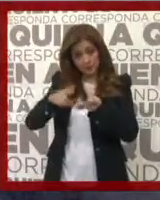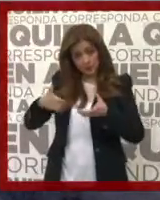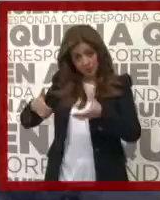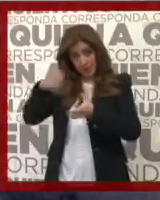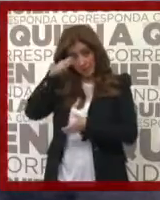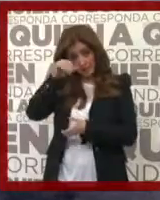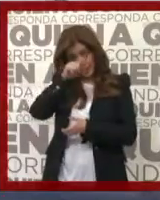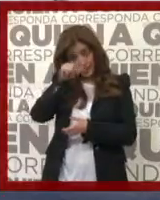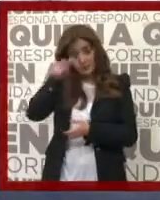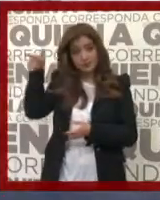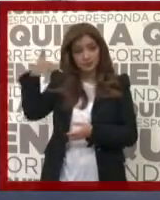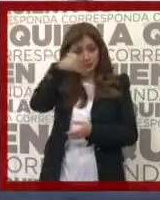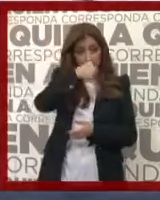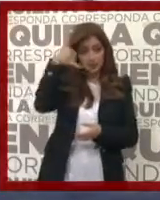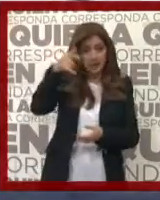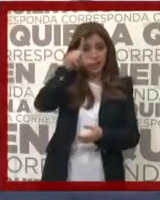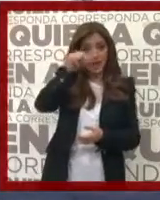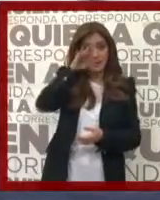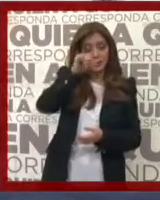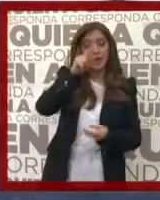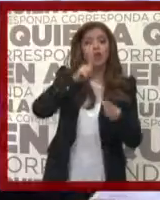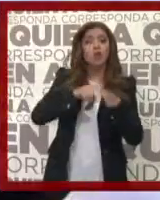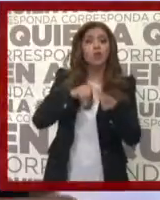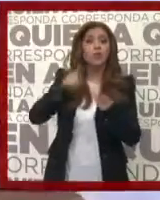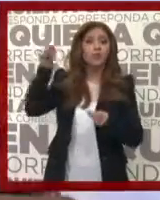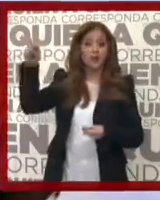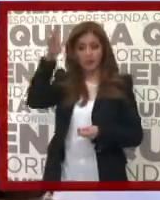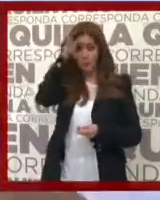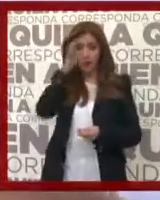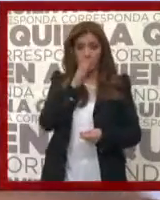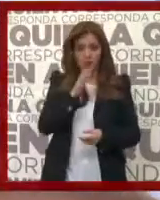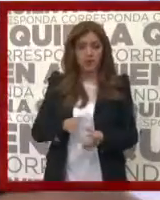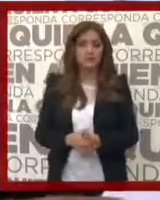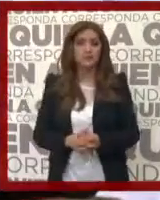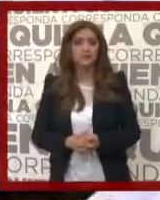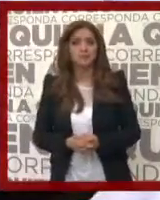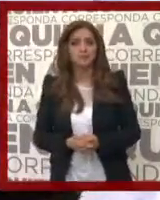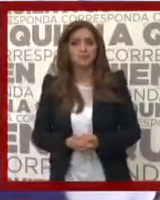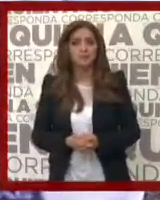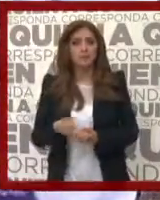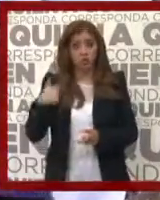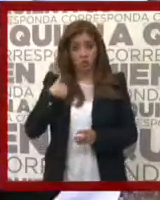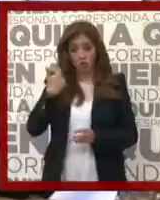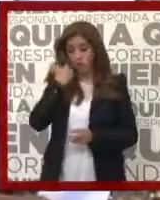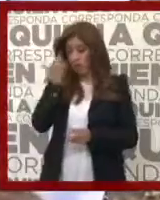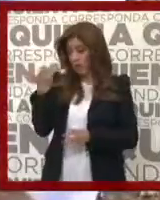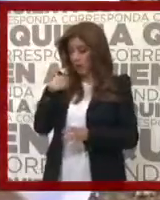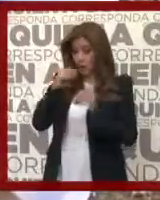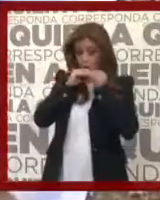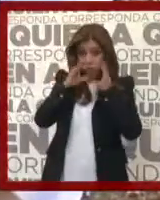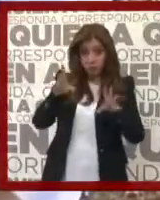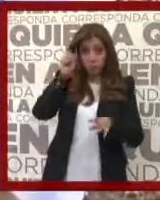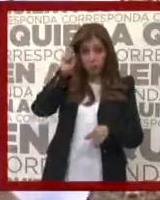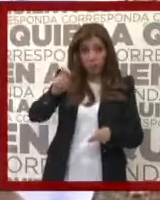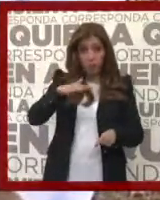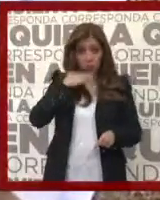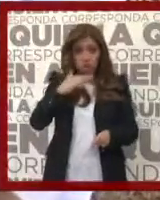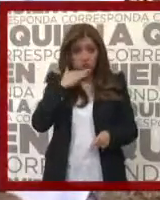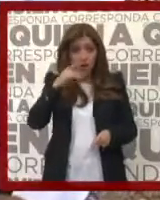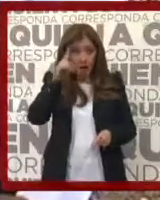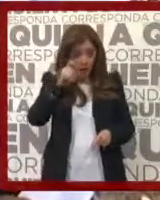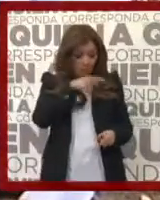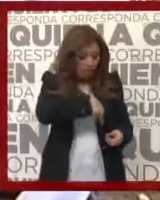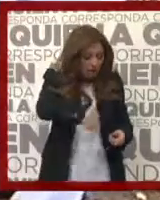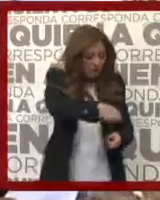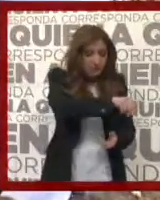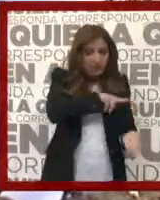del fraccionamiento La Amistad en la ciudad de Torreón. Reportar todo el cochinero que se genera con las aguas negras. Sabemos